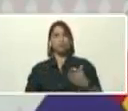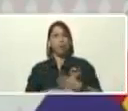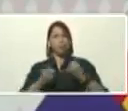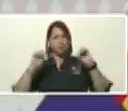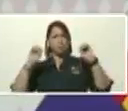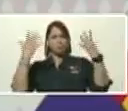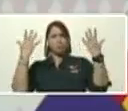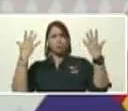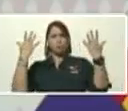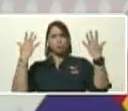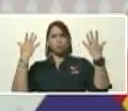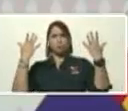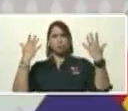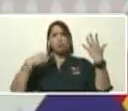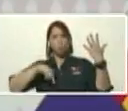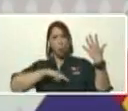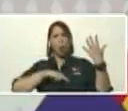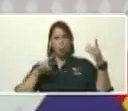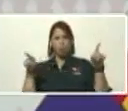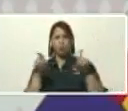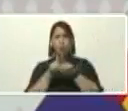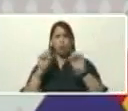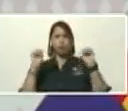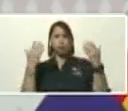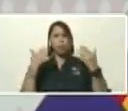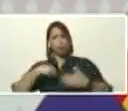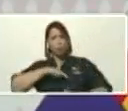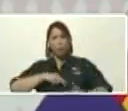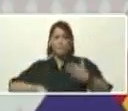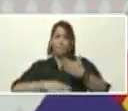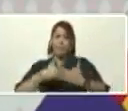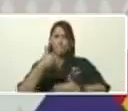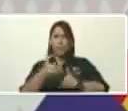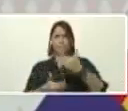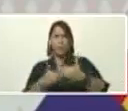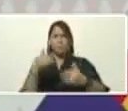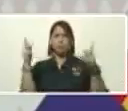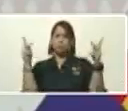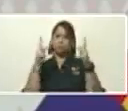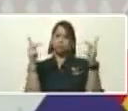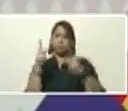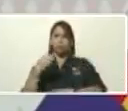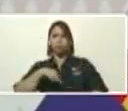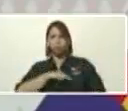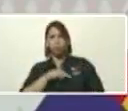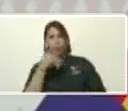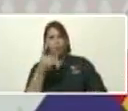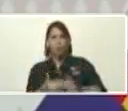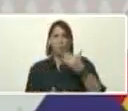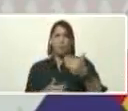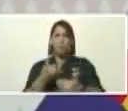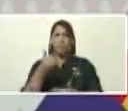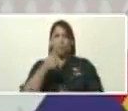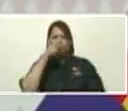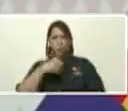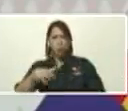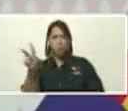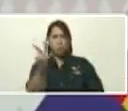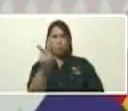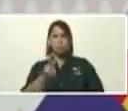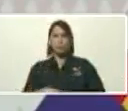triunfar, hemos triunfado. Y vamos a avanzar hacia la prosperidad y estamos avanzando. Pueblo de